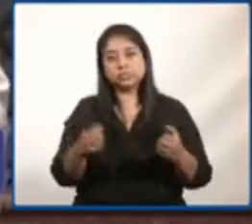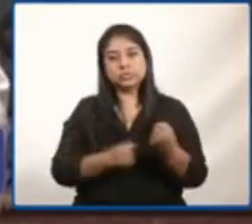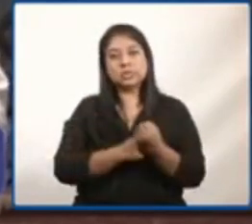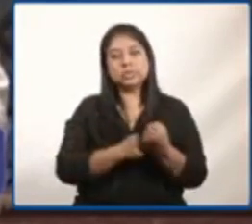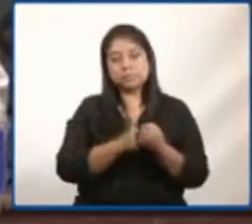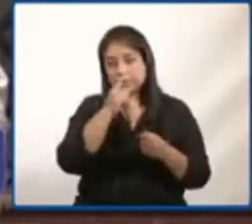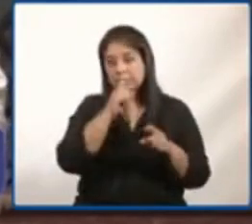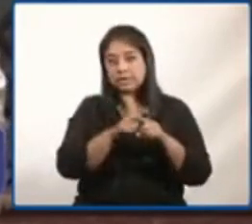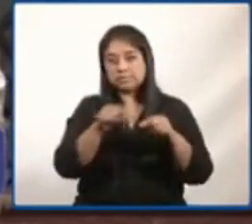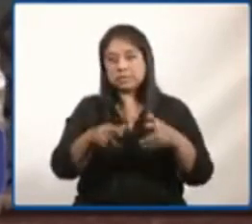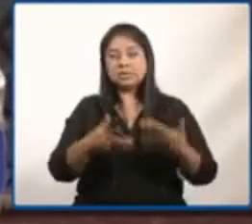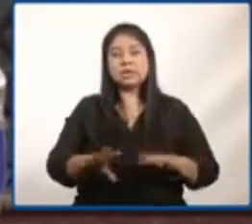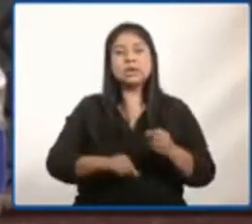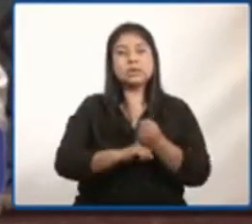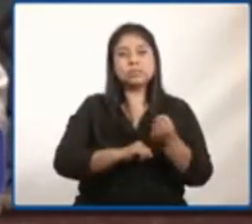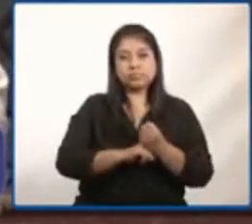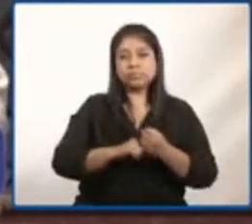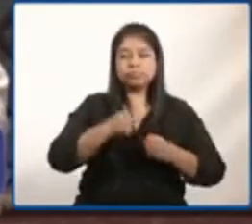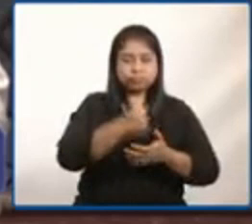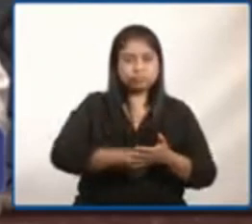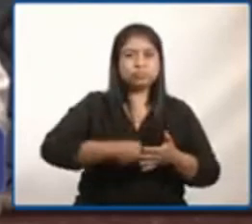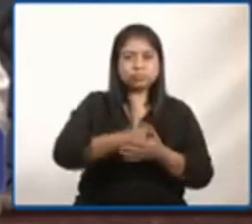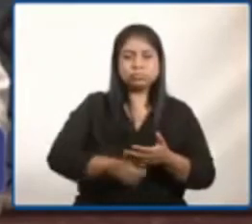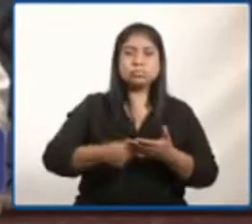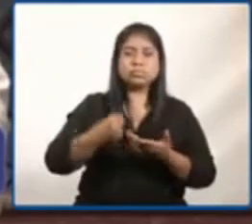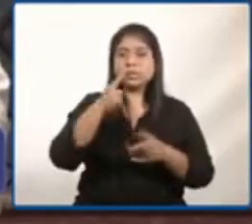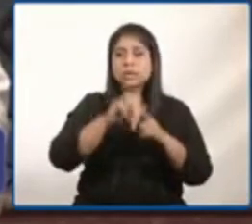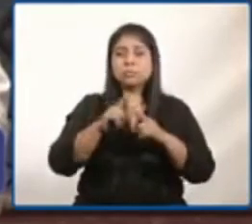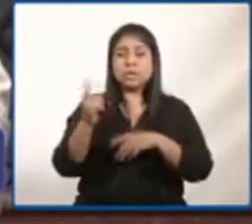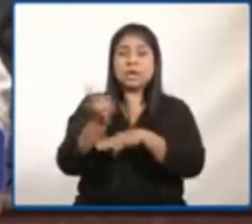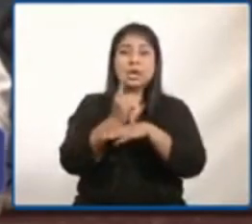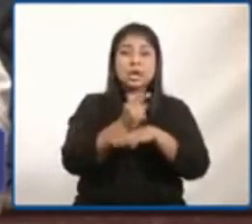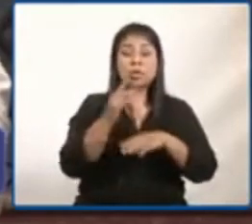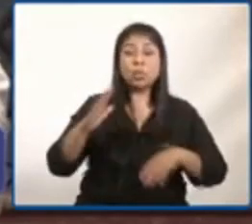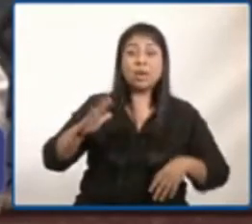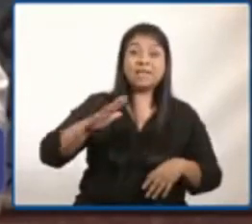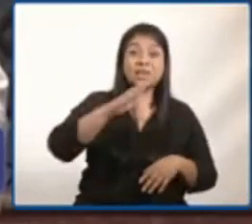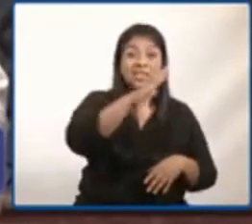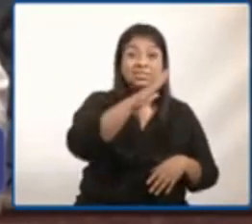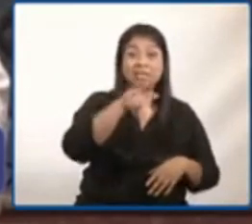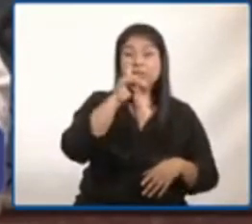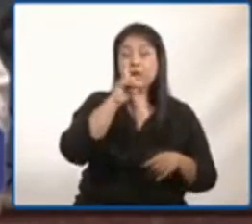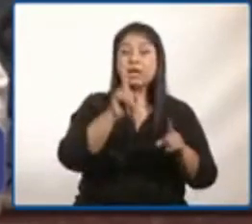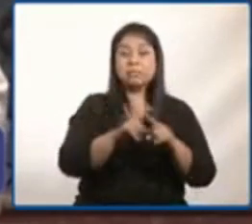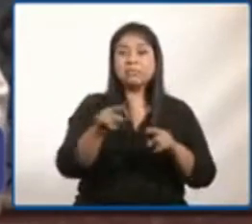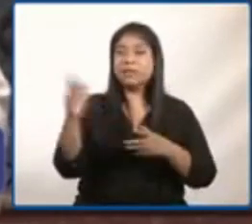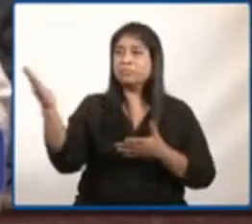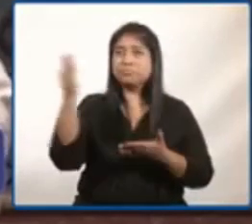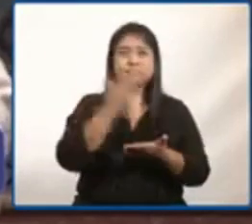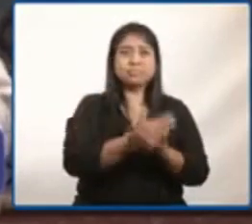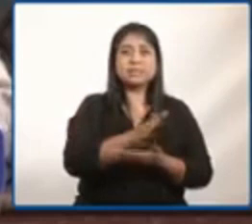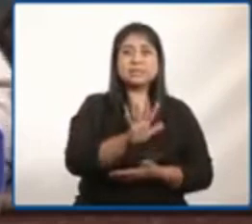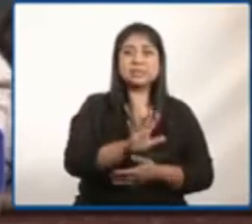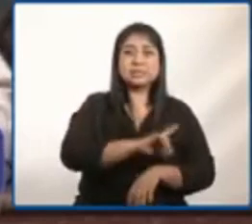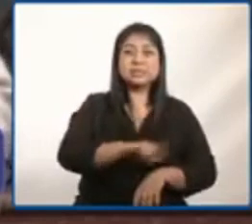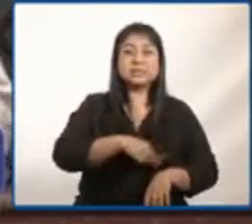nos ha estado apoyando en el combate aéreo también con una avioneta que tiene ya aproximadamente 5 horas de